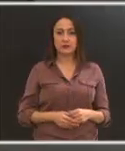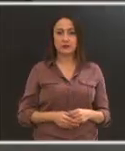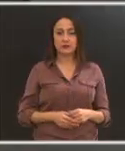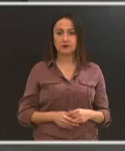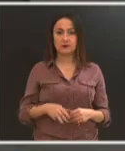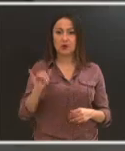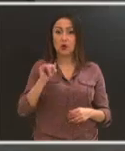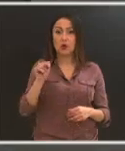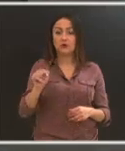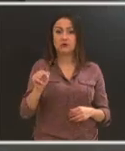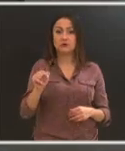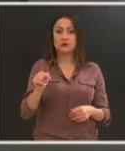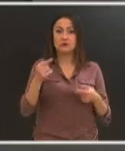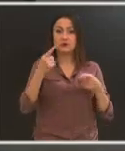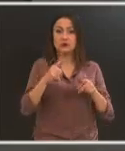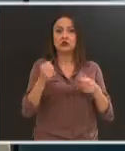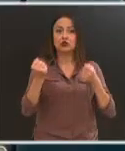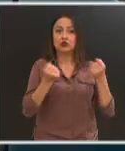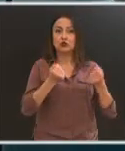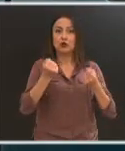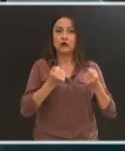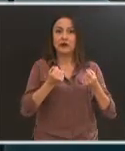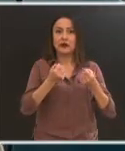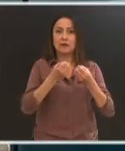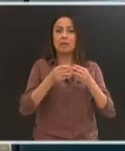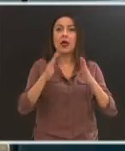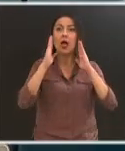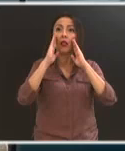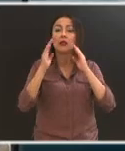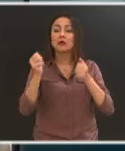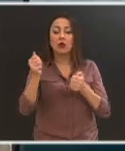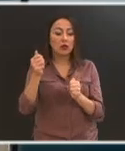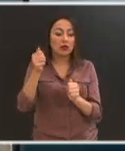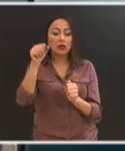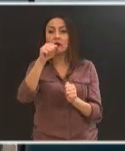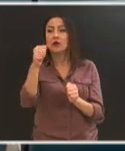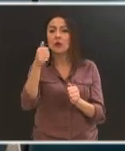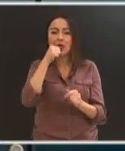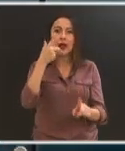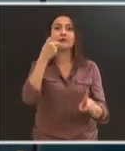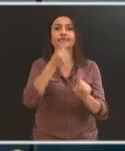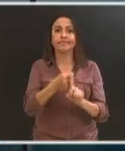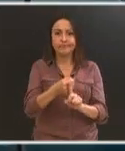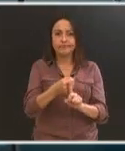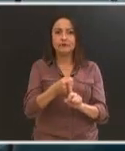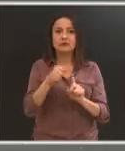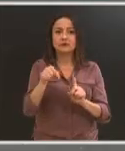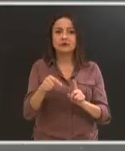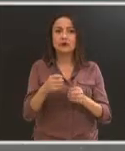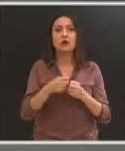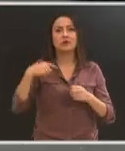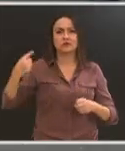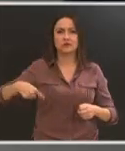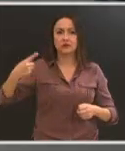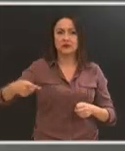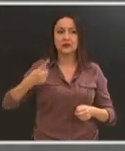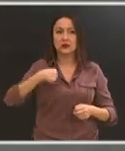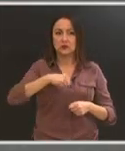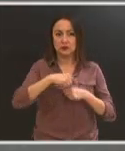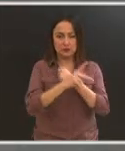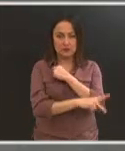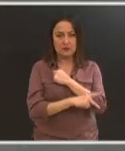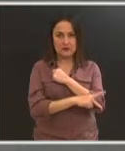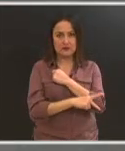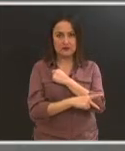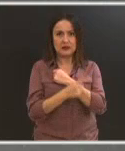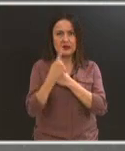Acciones como estas que hacen que los choferes pierdan la atención de su entorno y puedan generar accidentes de tránsito son muy frecuentes en nuestro país. ¿Qué